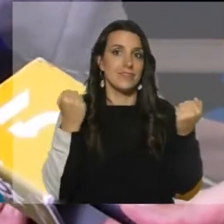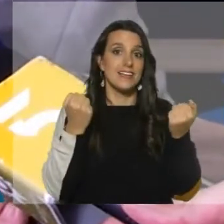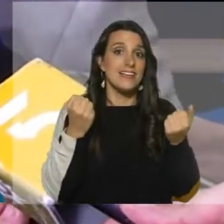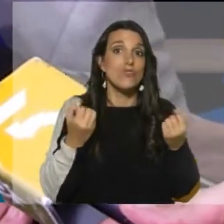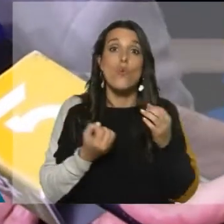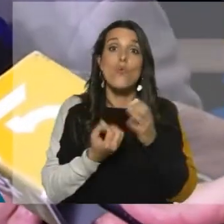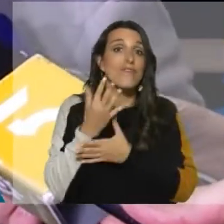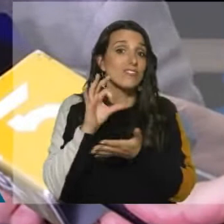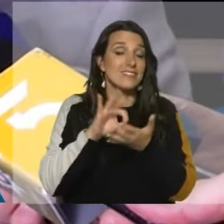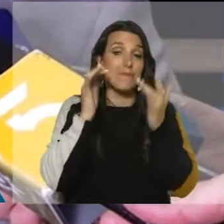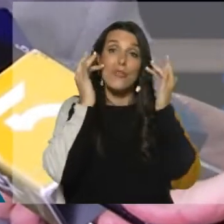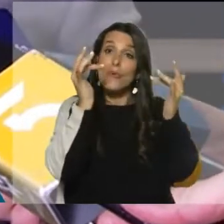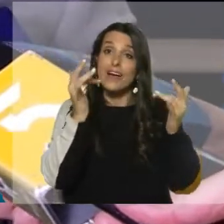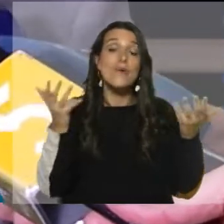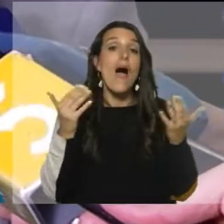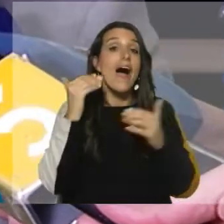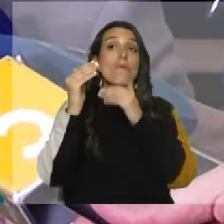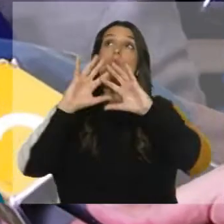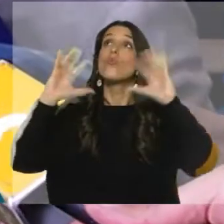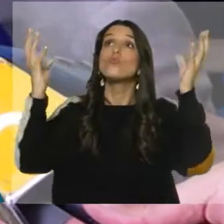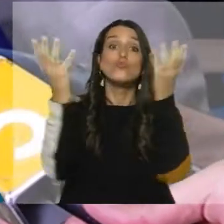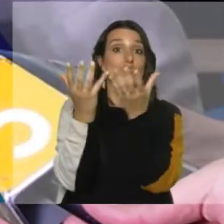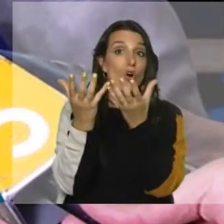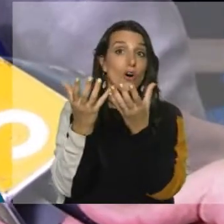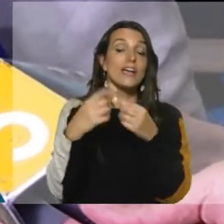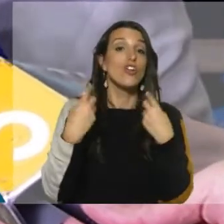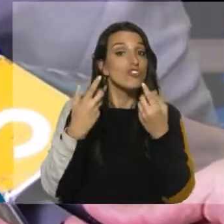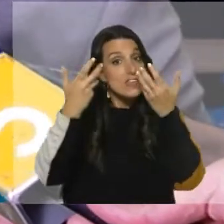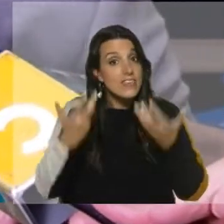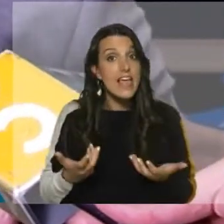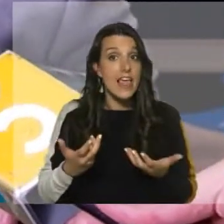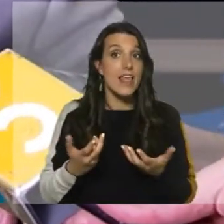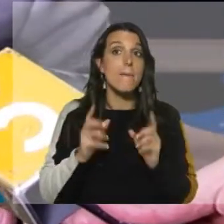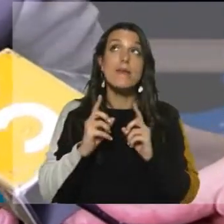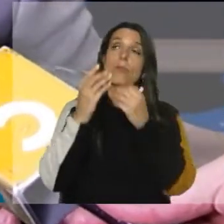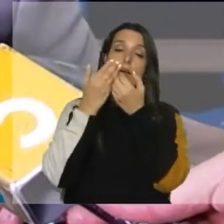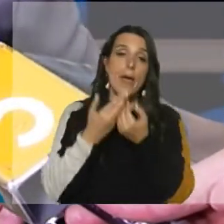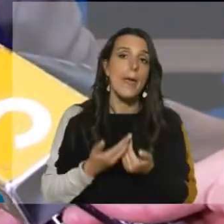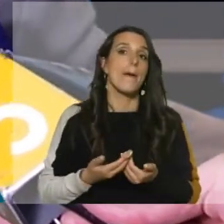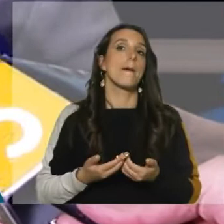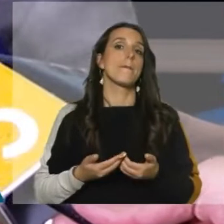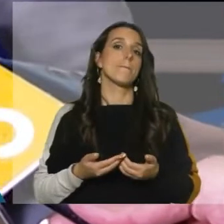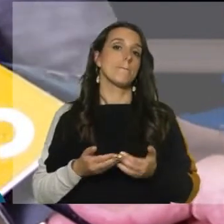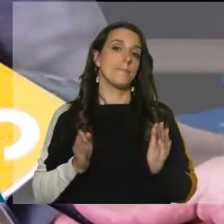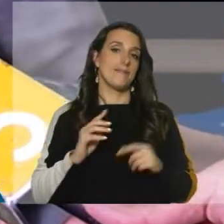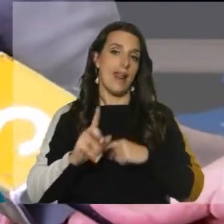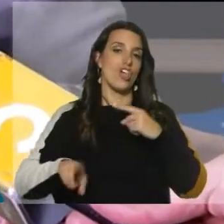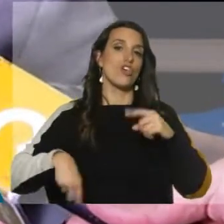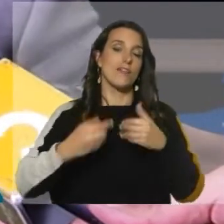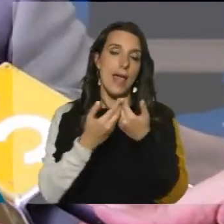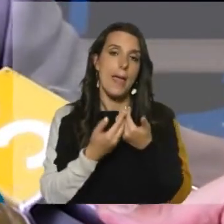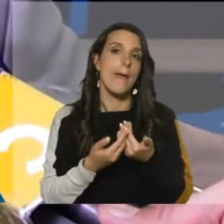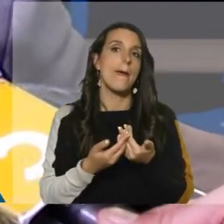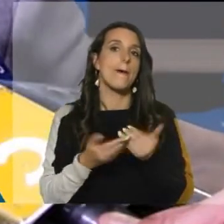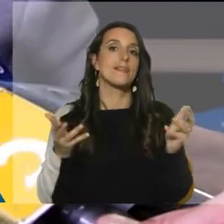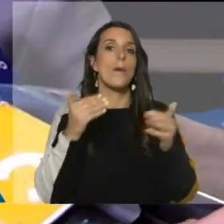nuevos sistemas educativos, es lo que ha avanzado el mundo y es lo que nosotros queremos comenzar a implementar a partir del año que viene. Estamos